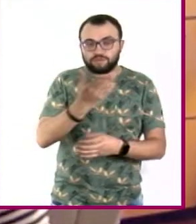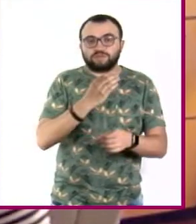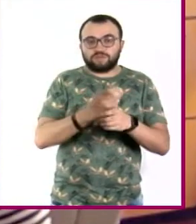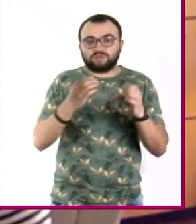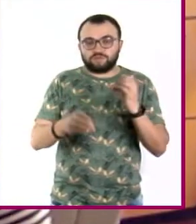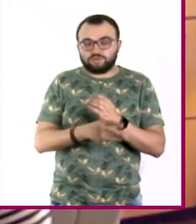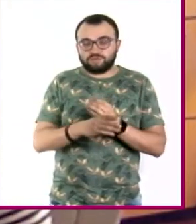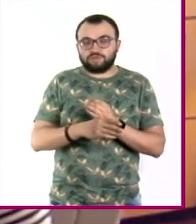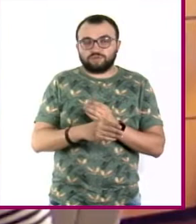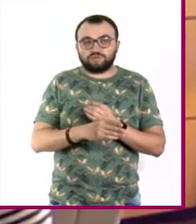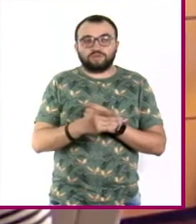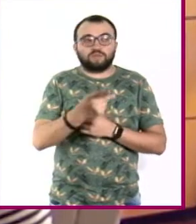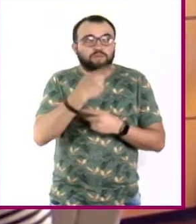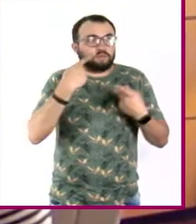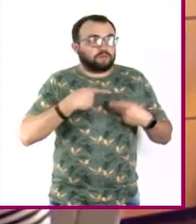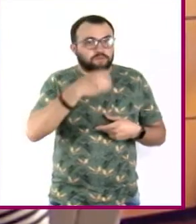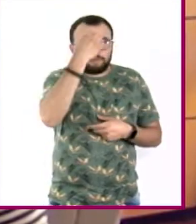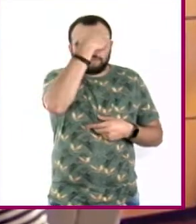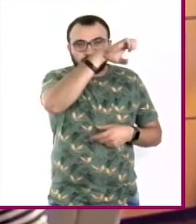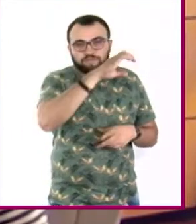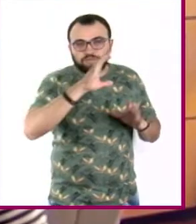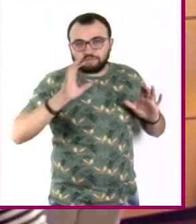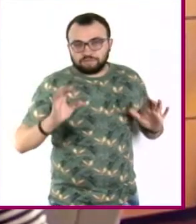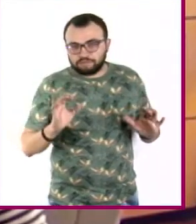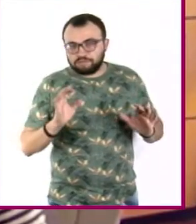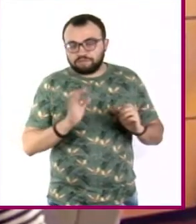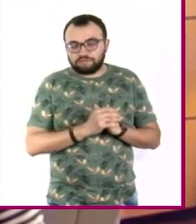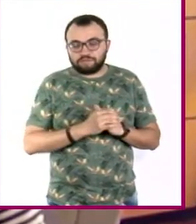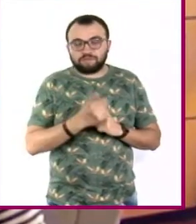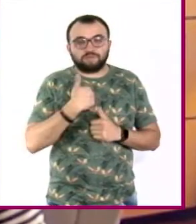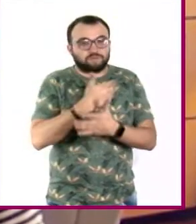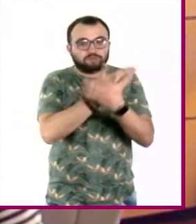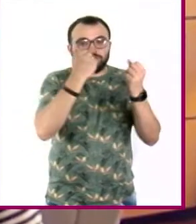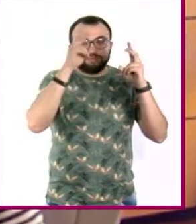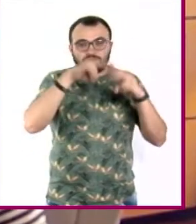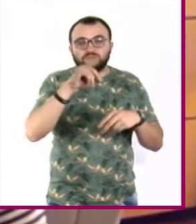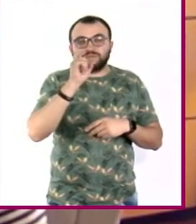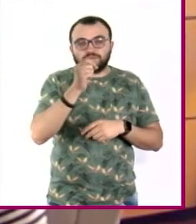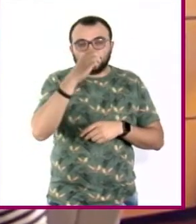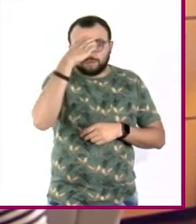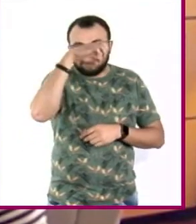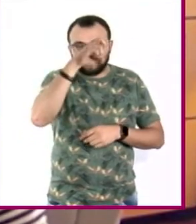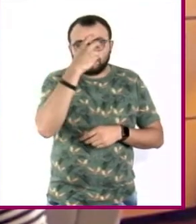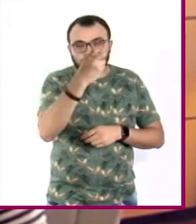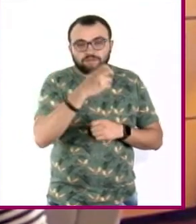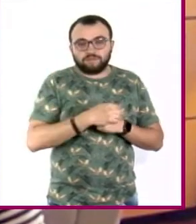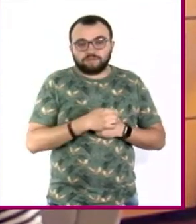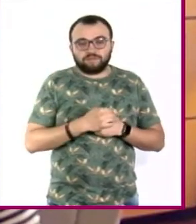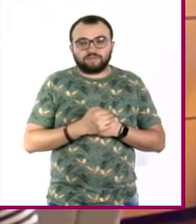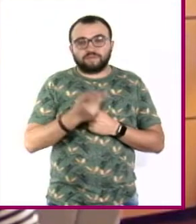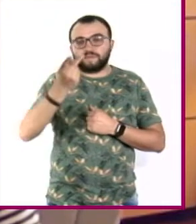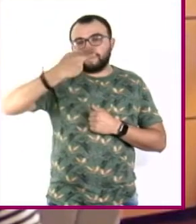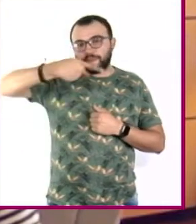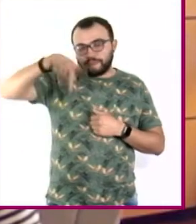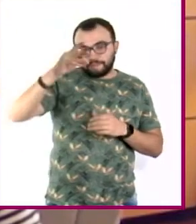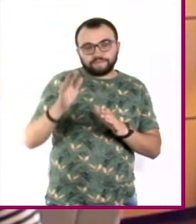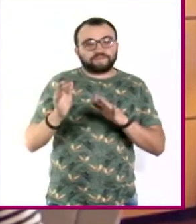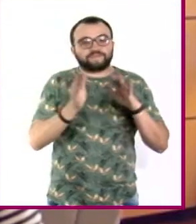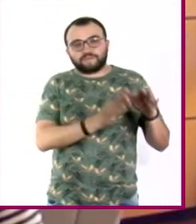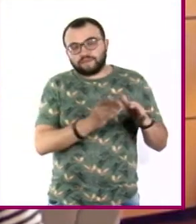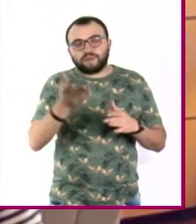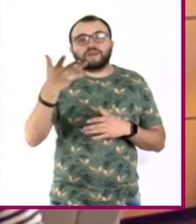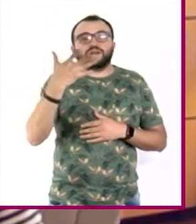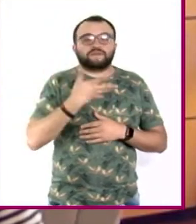un extraño y realmente no sé quién es esa persona, no tengo esas referencias. Pero por otro lado